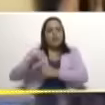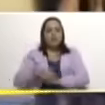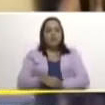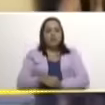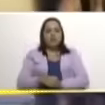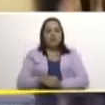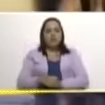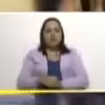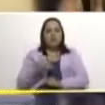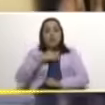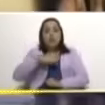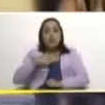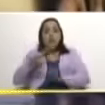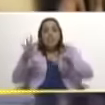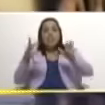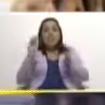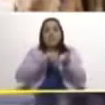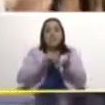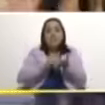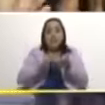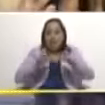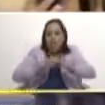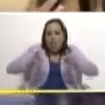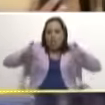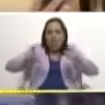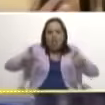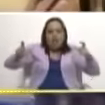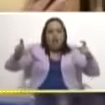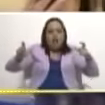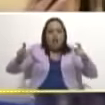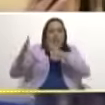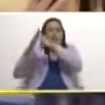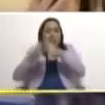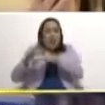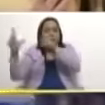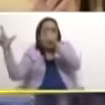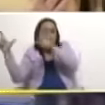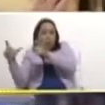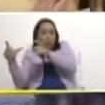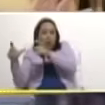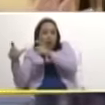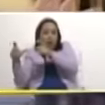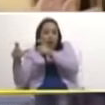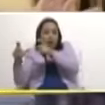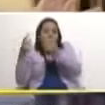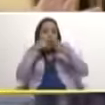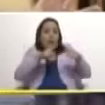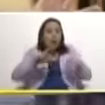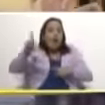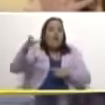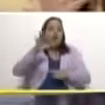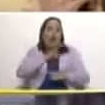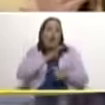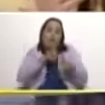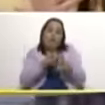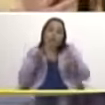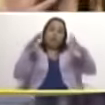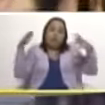Éramos 10 veces el tamaño de los Estados Unidos de Norteamérica. ¿Ustedes lo sabían? No lo sabían.